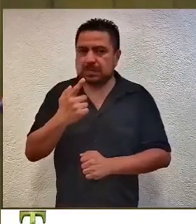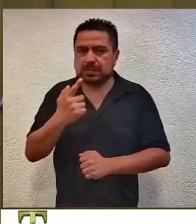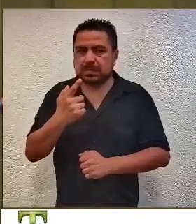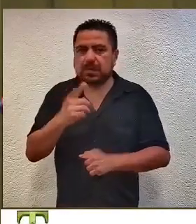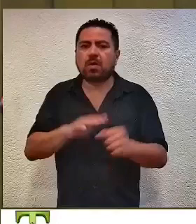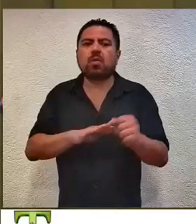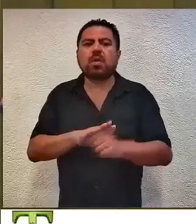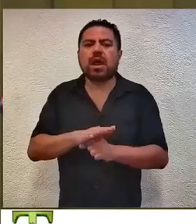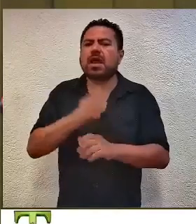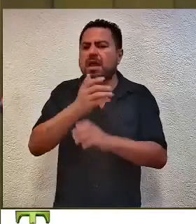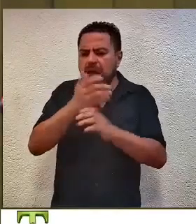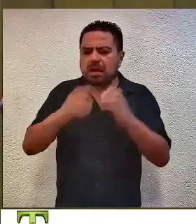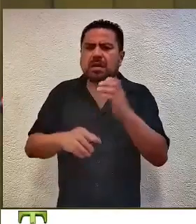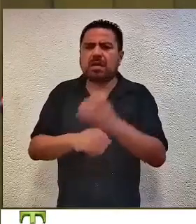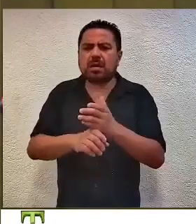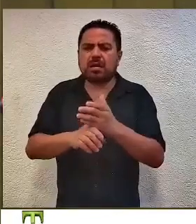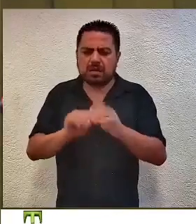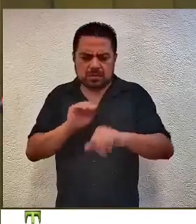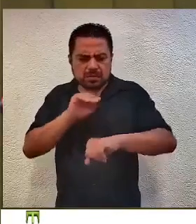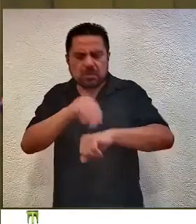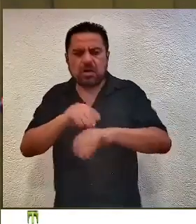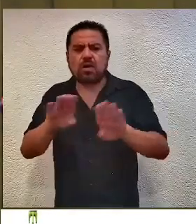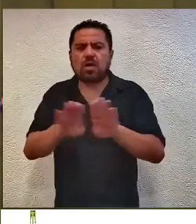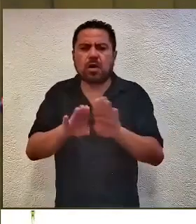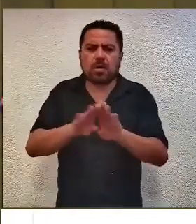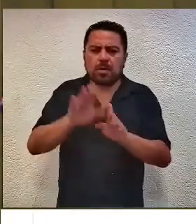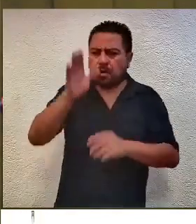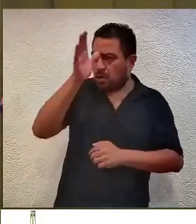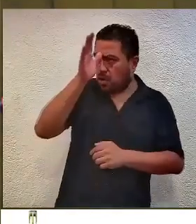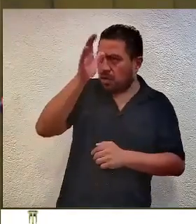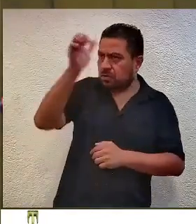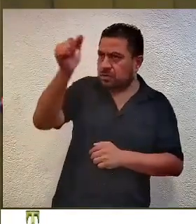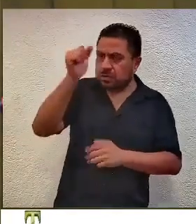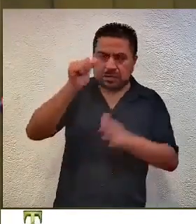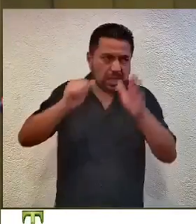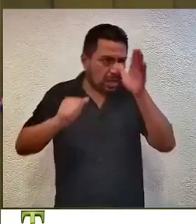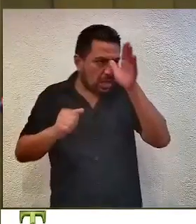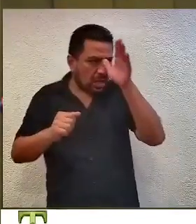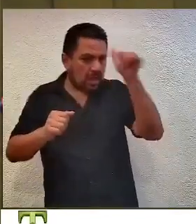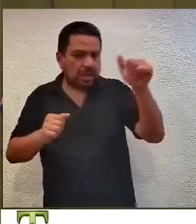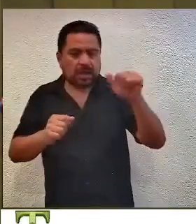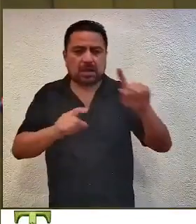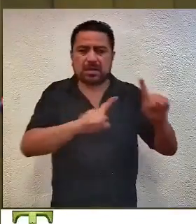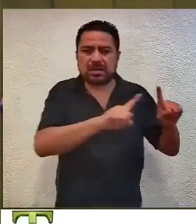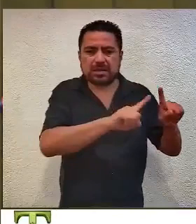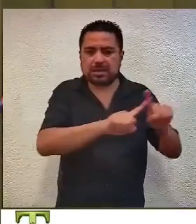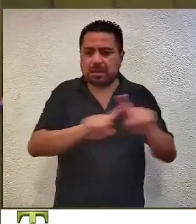los argumentos expuestos como conceptos de agravios en ambas demandas.